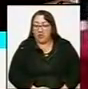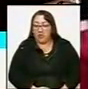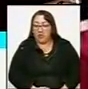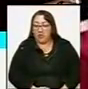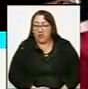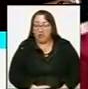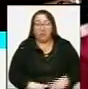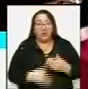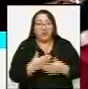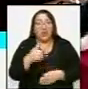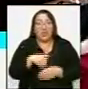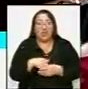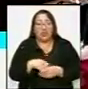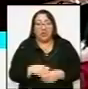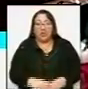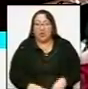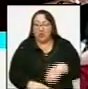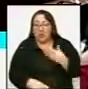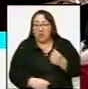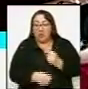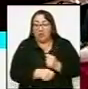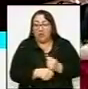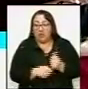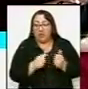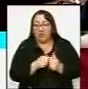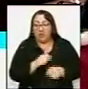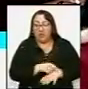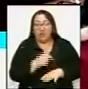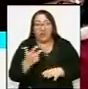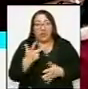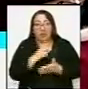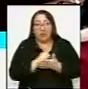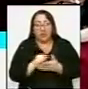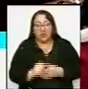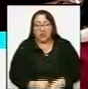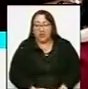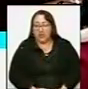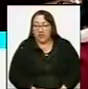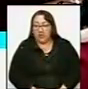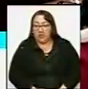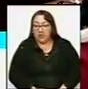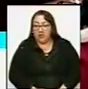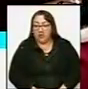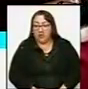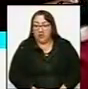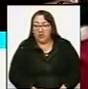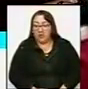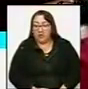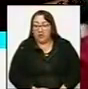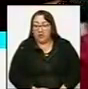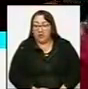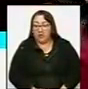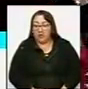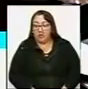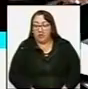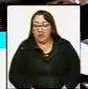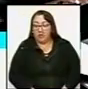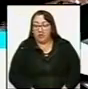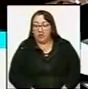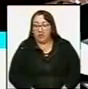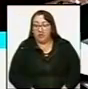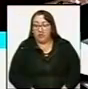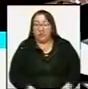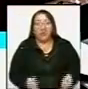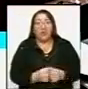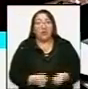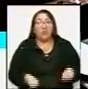pueda operar, digamos, este plazo de 3 meses para que se subsane, 3 meses más con suspensión,